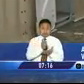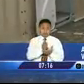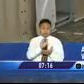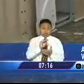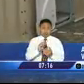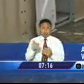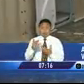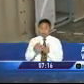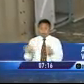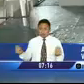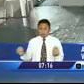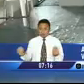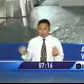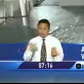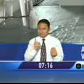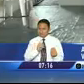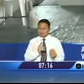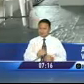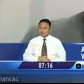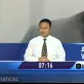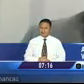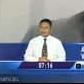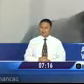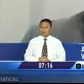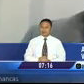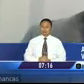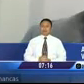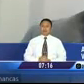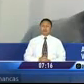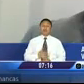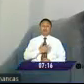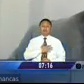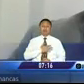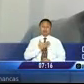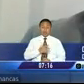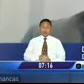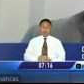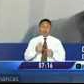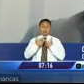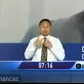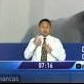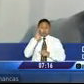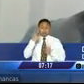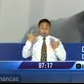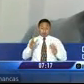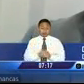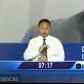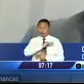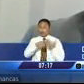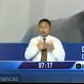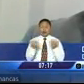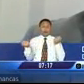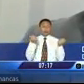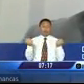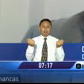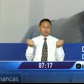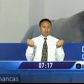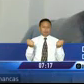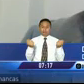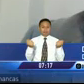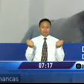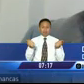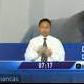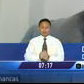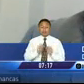no es la solución absoluta para controlar el virus. No es que nosotros liberamos las pruebas y mañana tenemos controlado al virus. Se deben